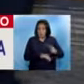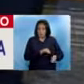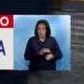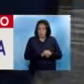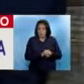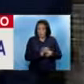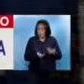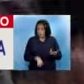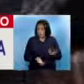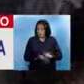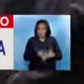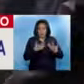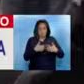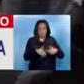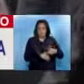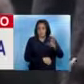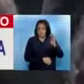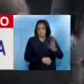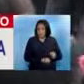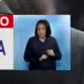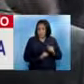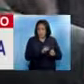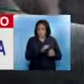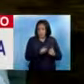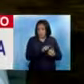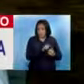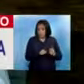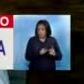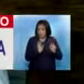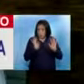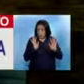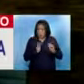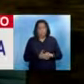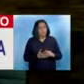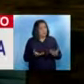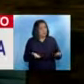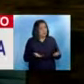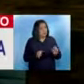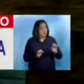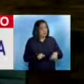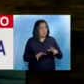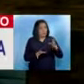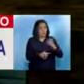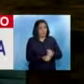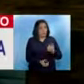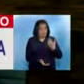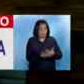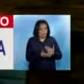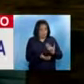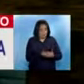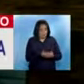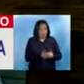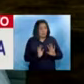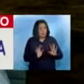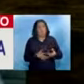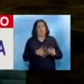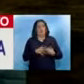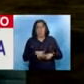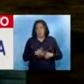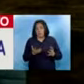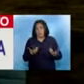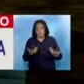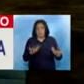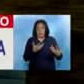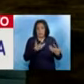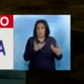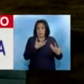actos irregulares de empresas brasileñas. Desde esos 2 enfoques, sin duda, si se logra acreditar, por lo menos indiciariamente,